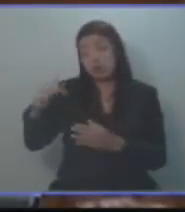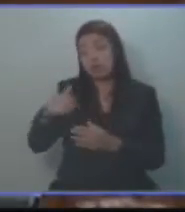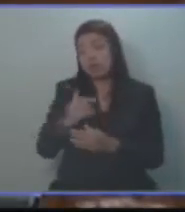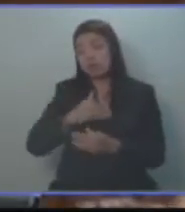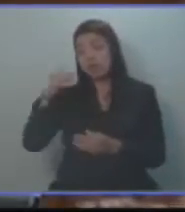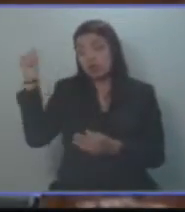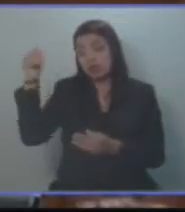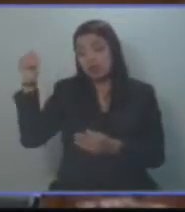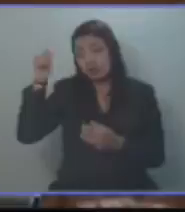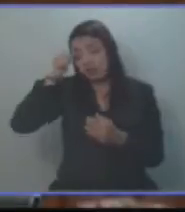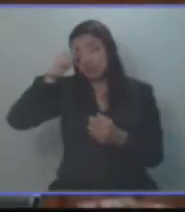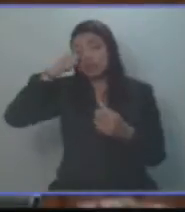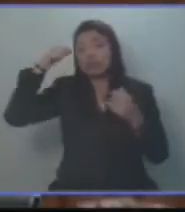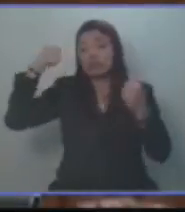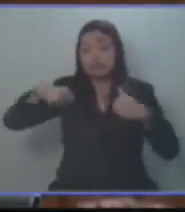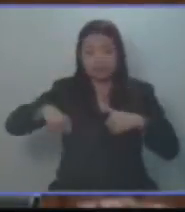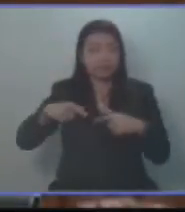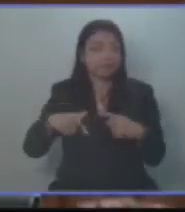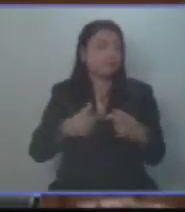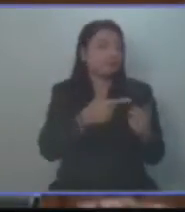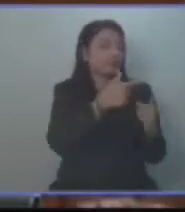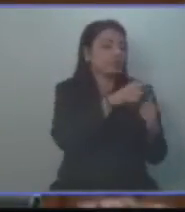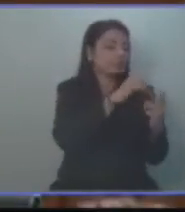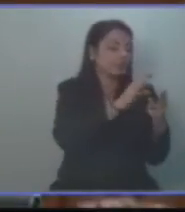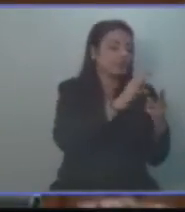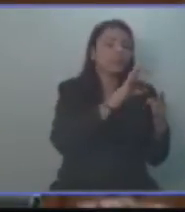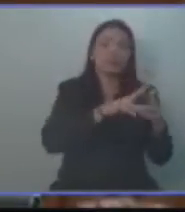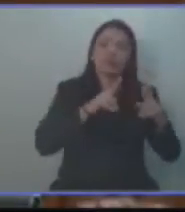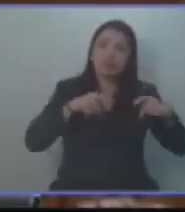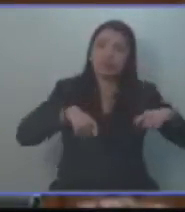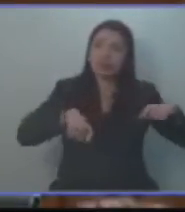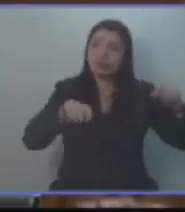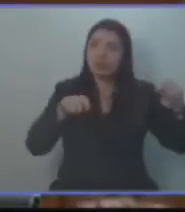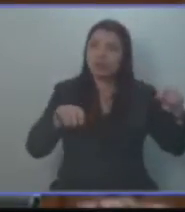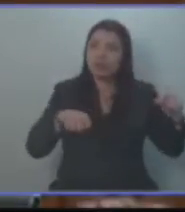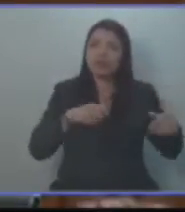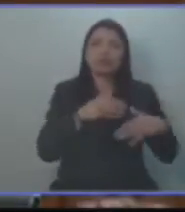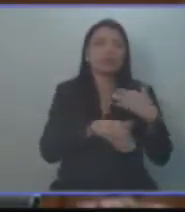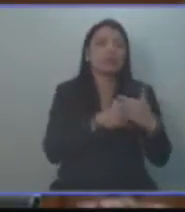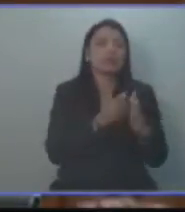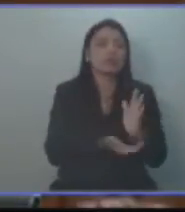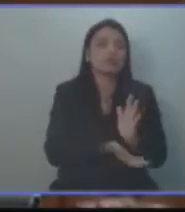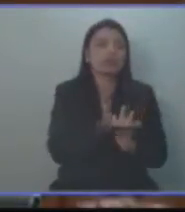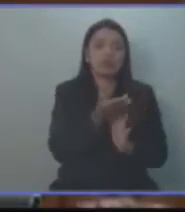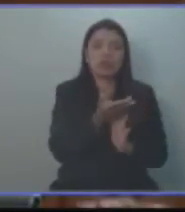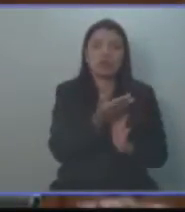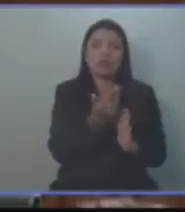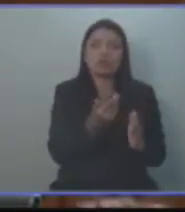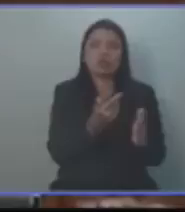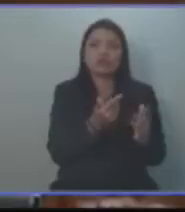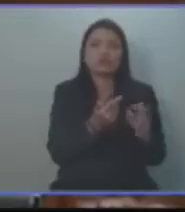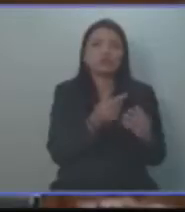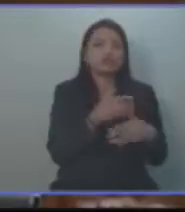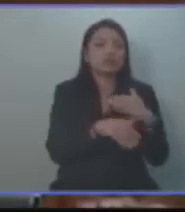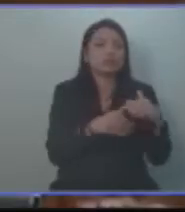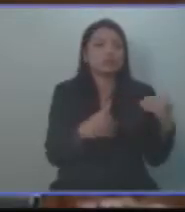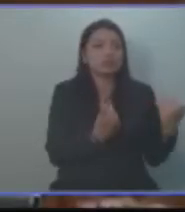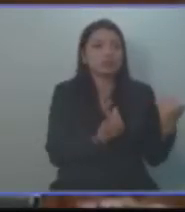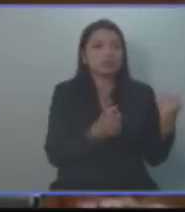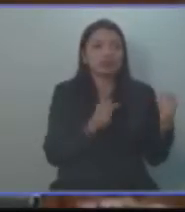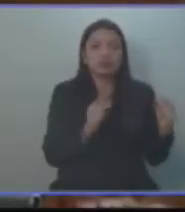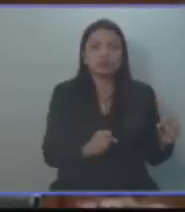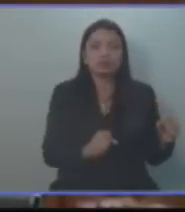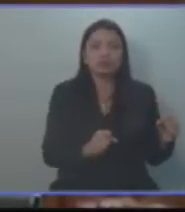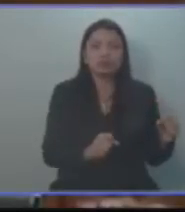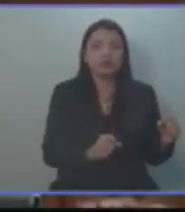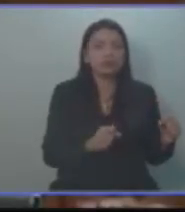Educación. C, suscribir convenio específico para el desarrollo del programa de internado rotatorio y de especialidades